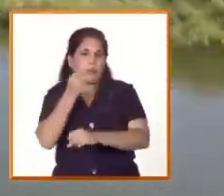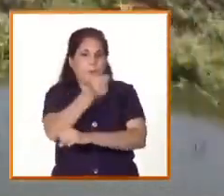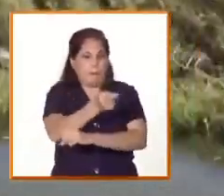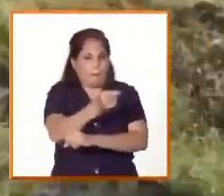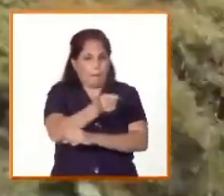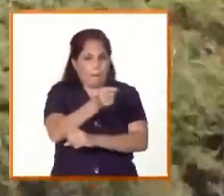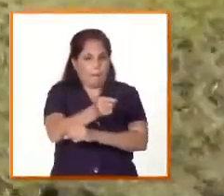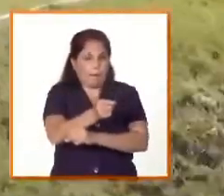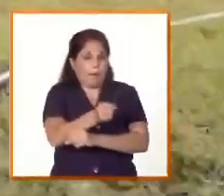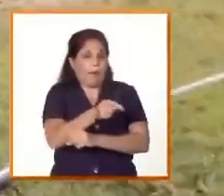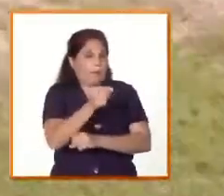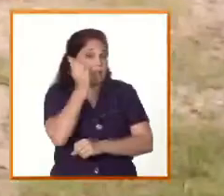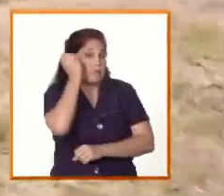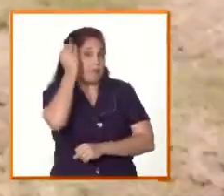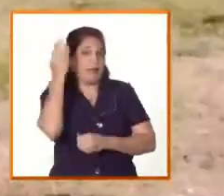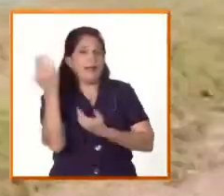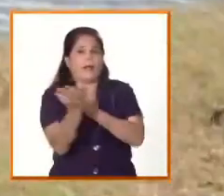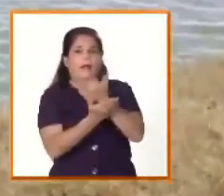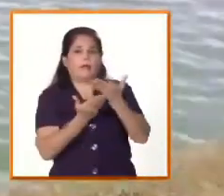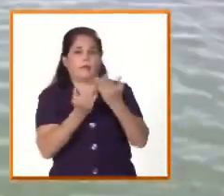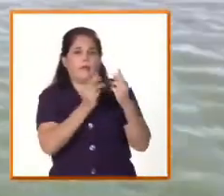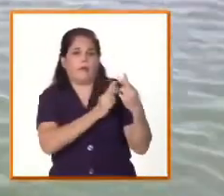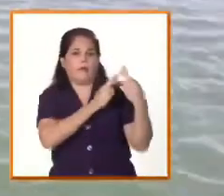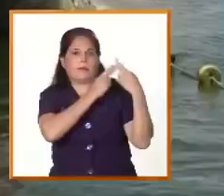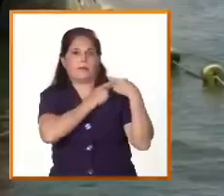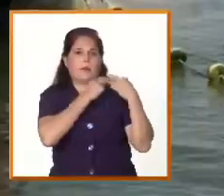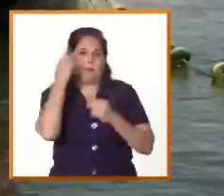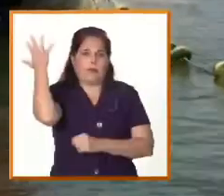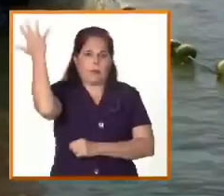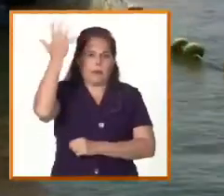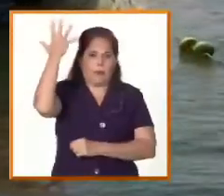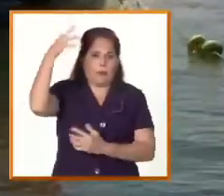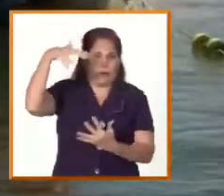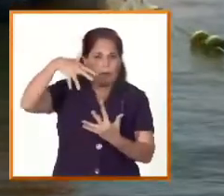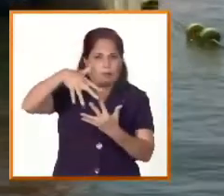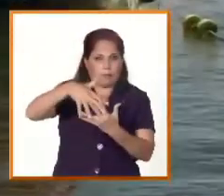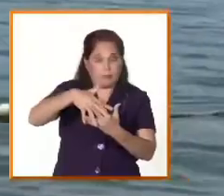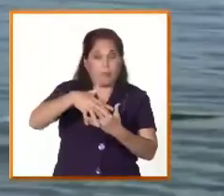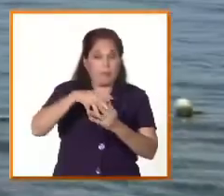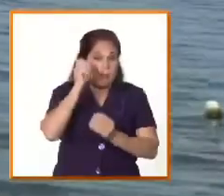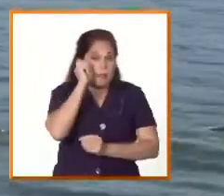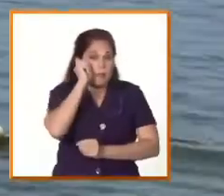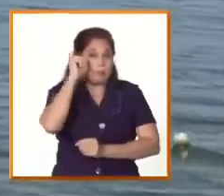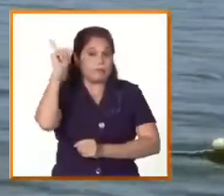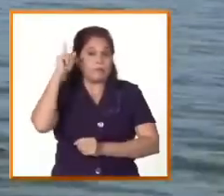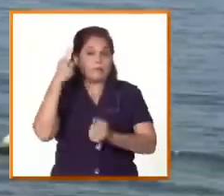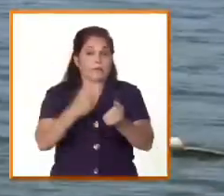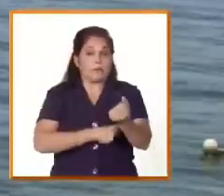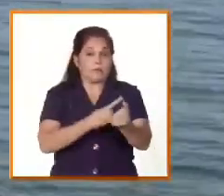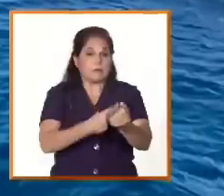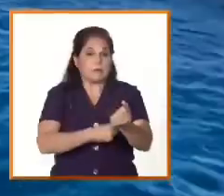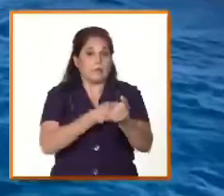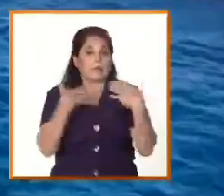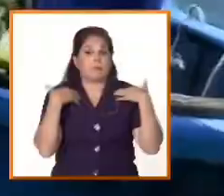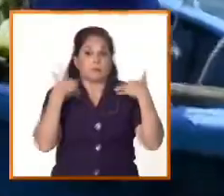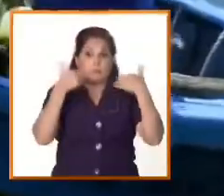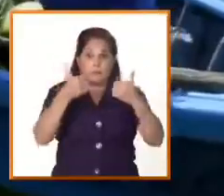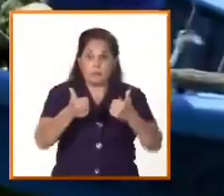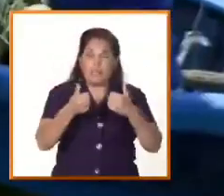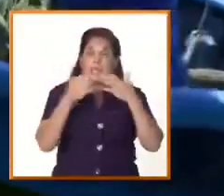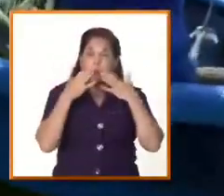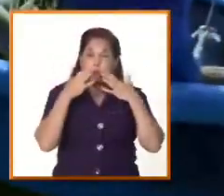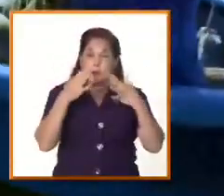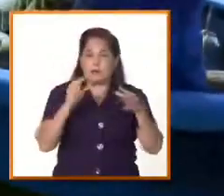aplicando una gestión responsable con el medio ambiente dotados de experiencia y tradición dirige la cadena de valor en